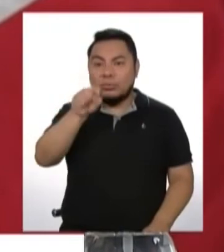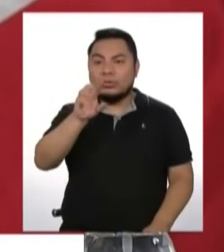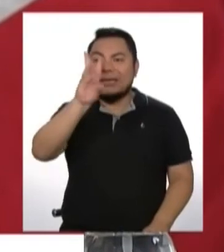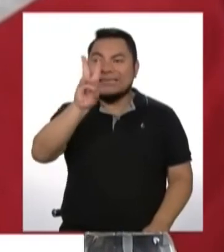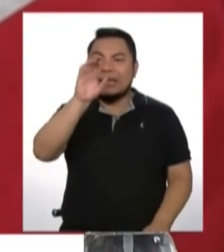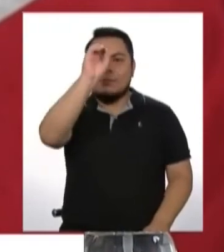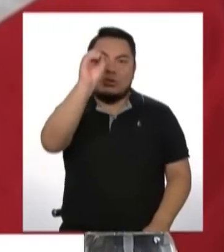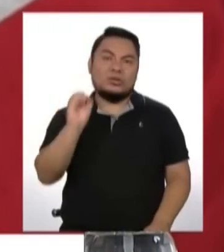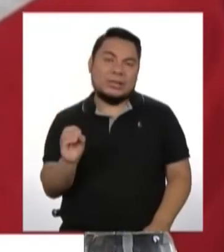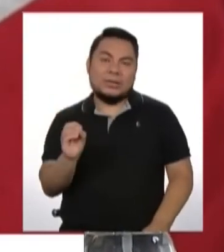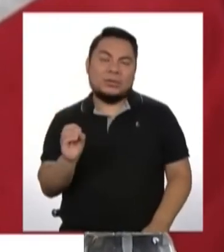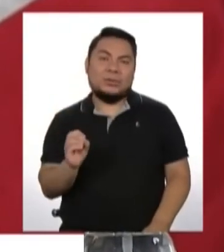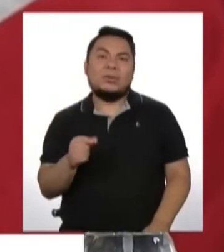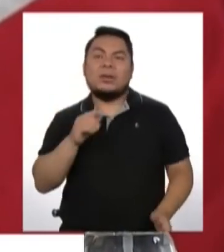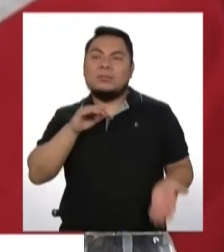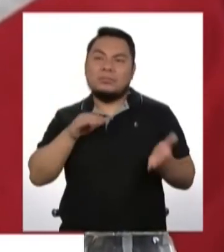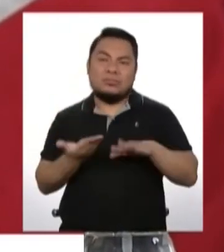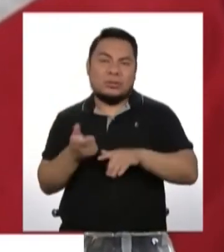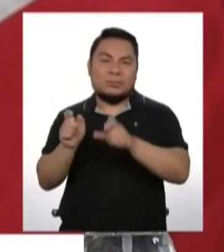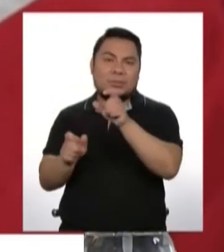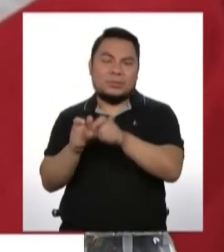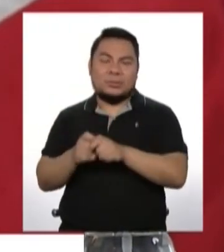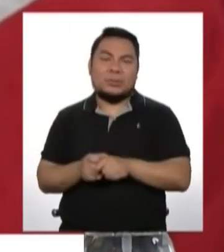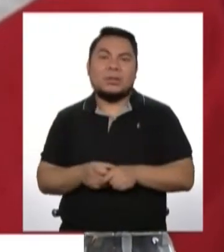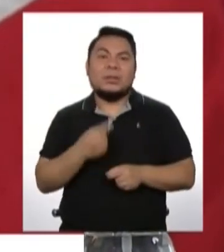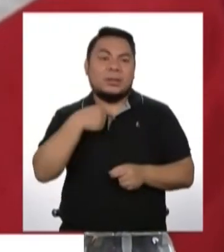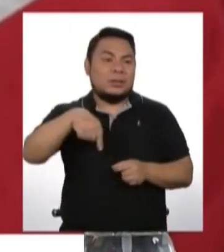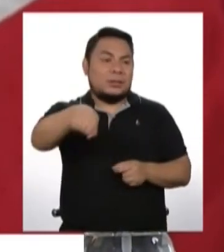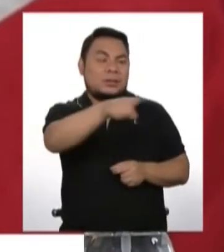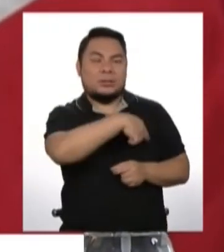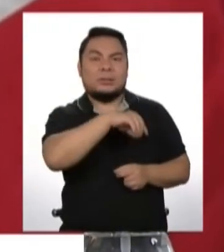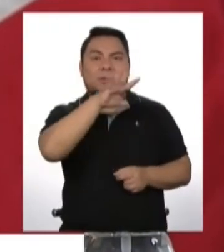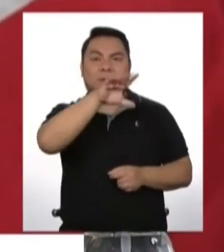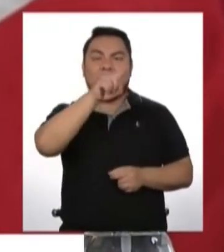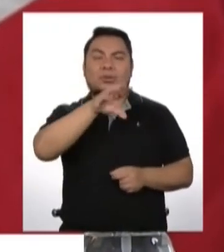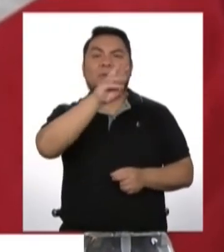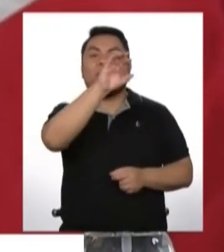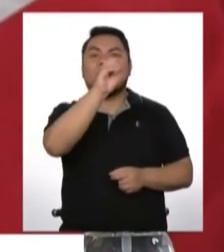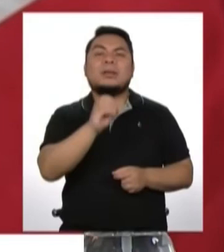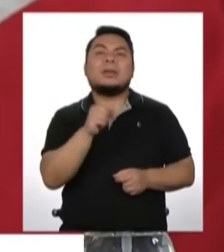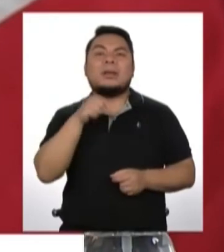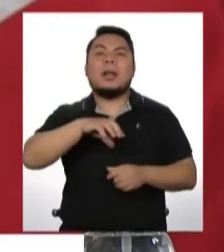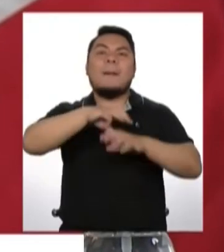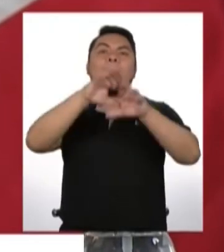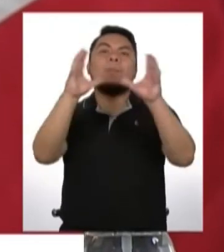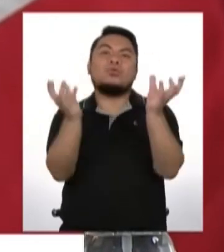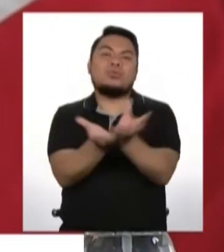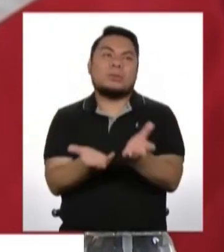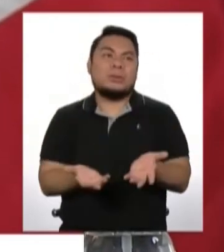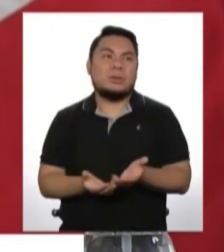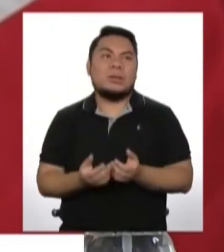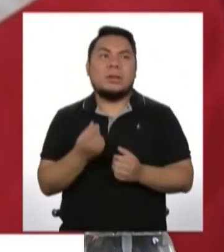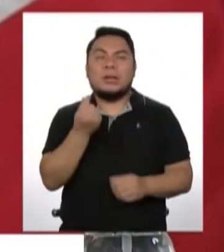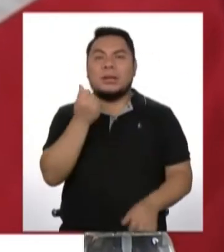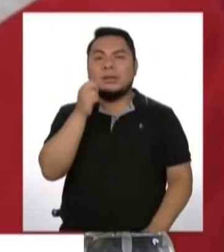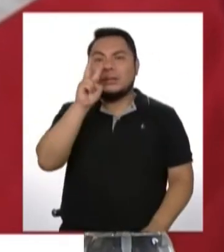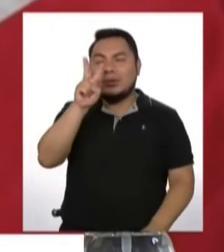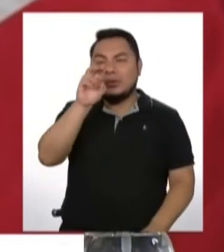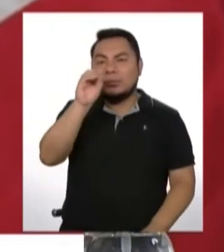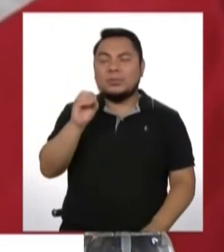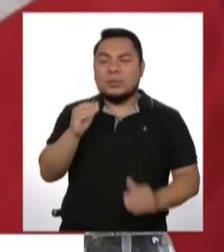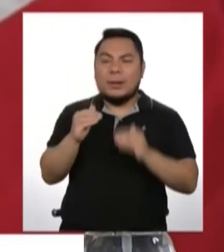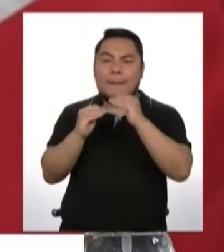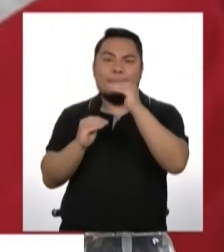3.6% de letalidad en el Perú respecto a 5.5% de letalidad en el mundo. Casi 2 puntos porcentuales